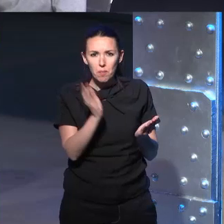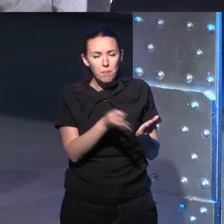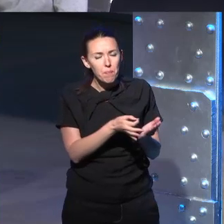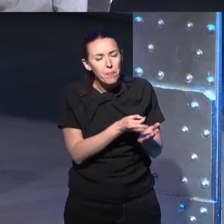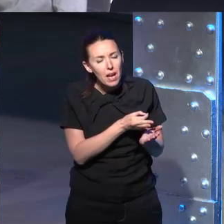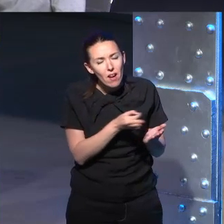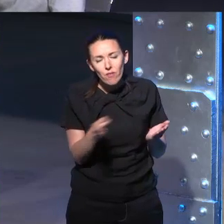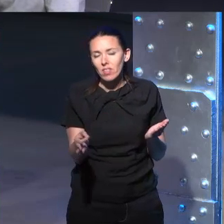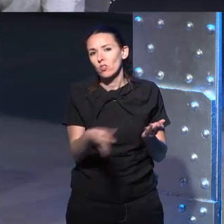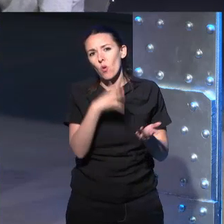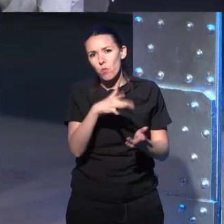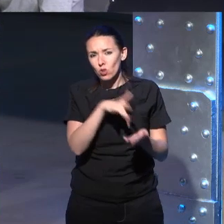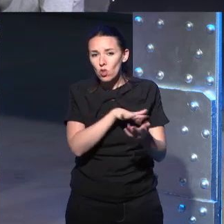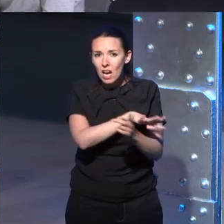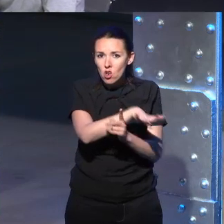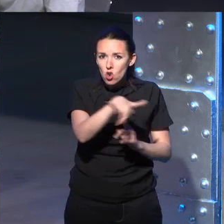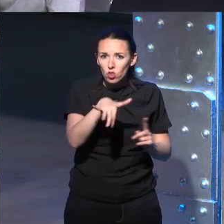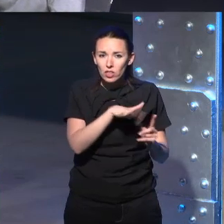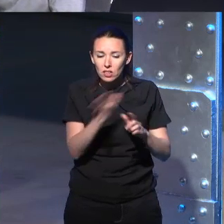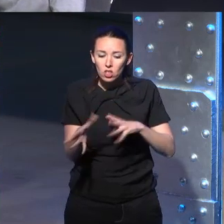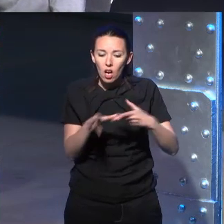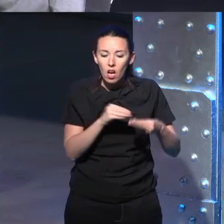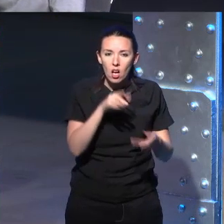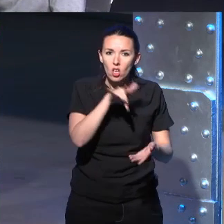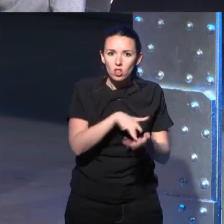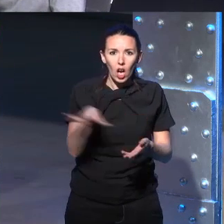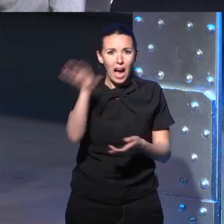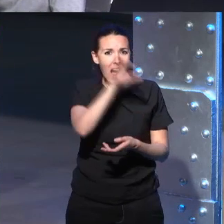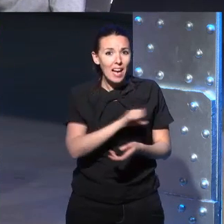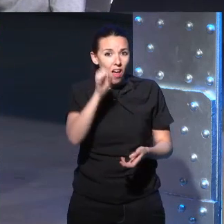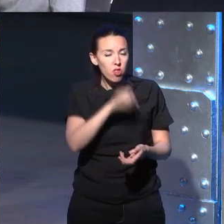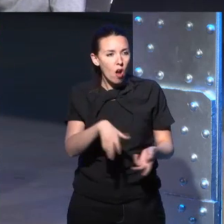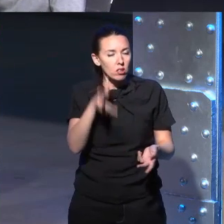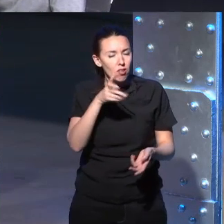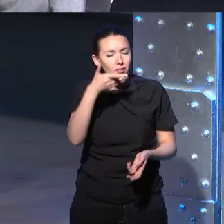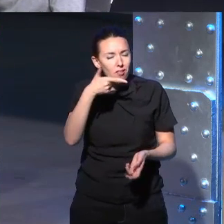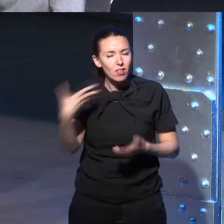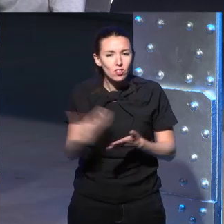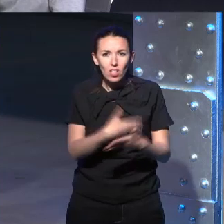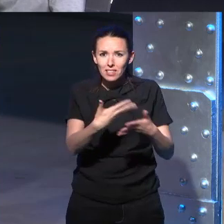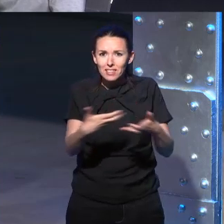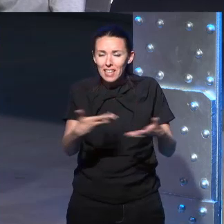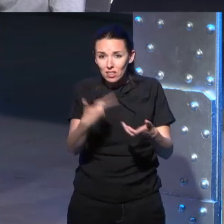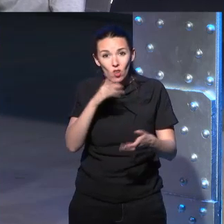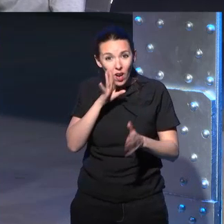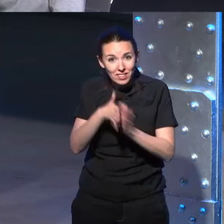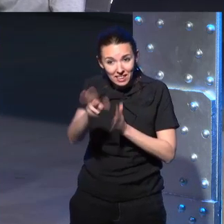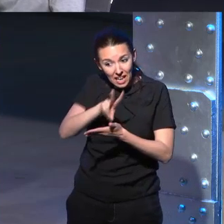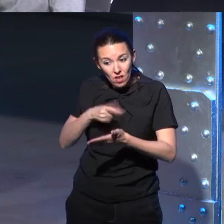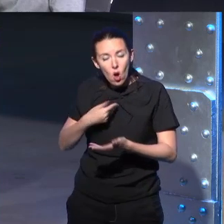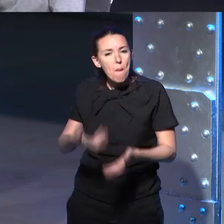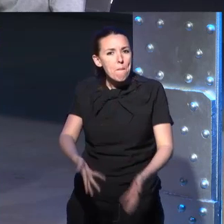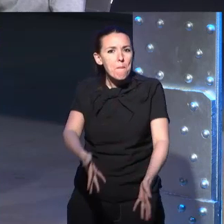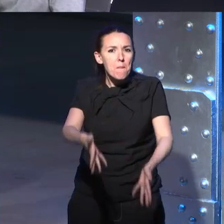perfectamente porque en el contexto en el que suenan las canciones, a mí, como decía en el texto, me encanta